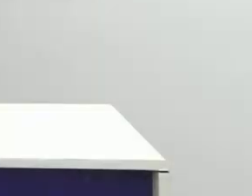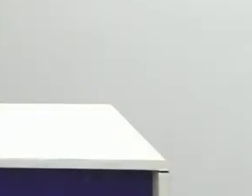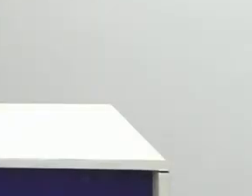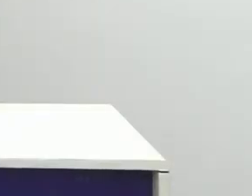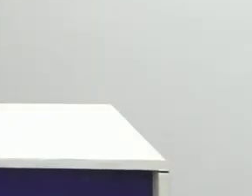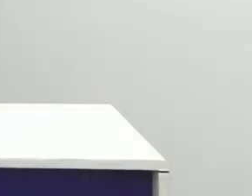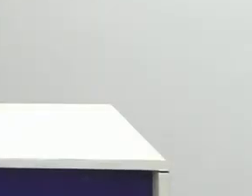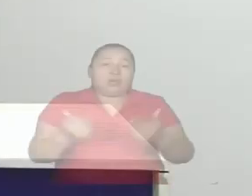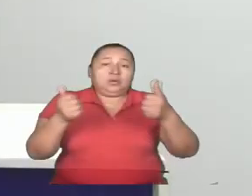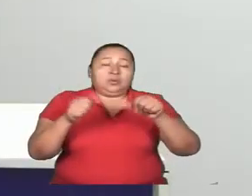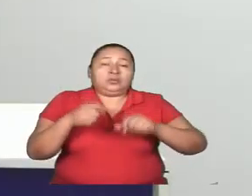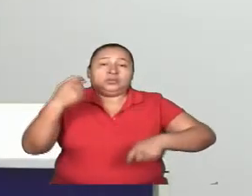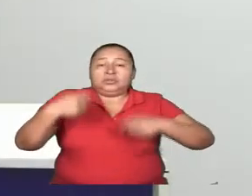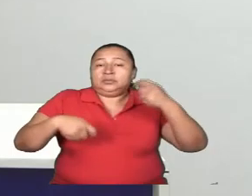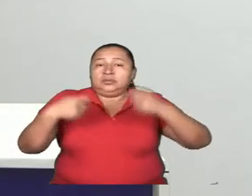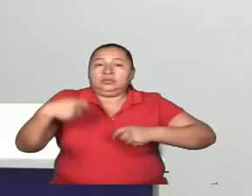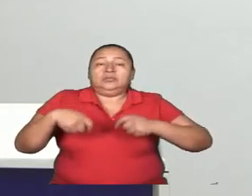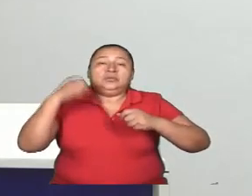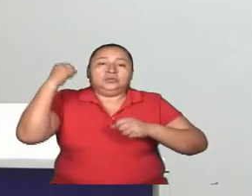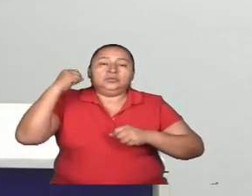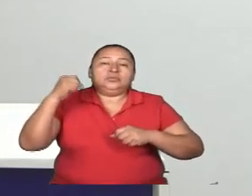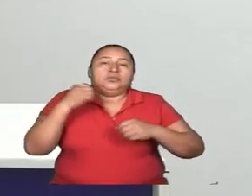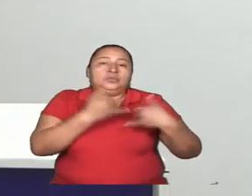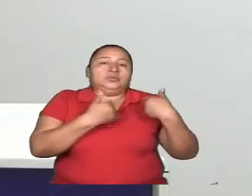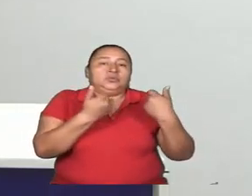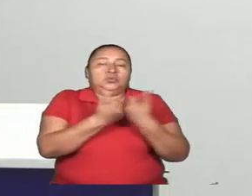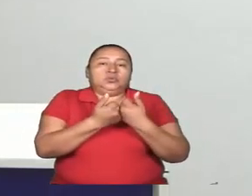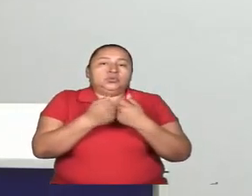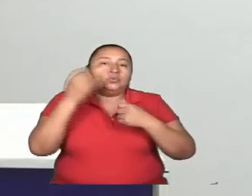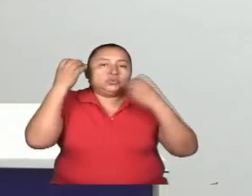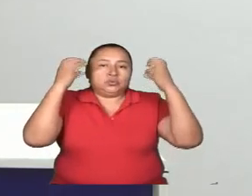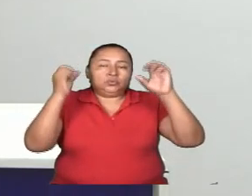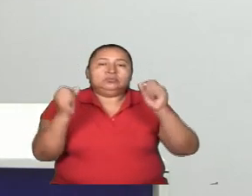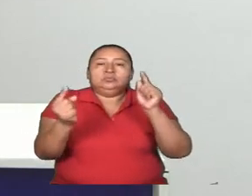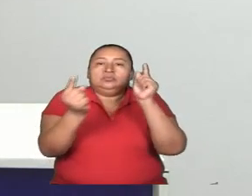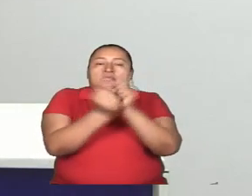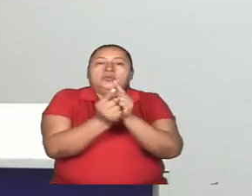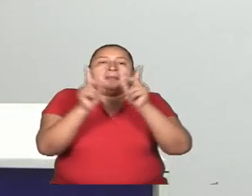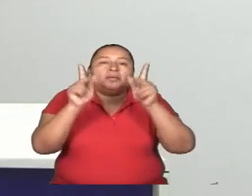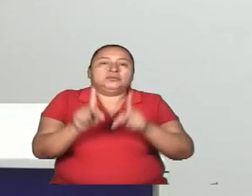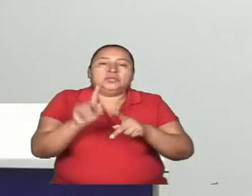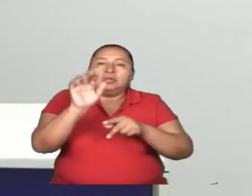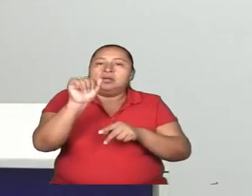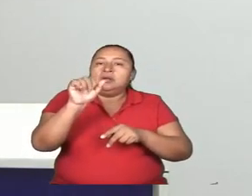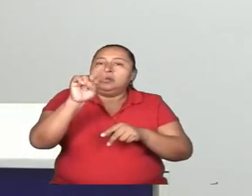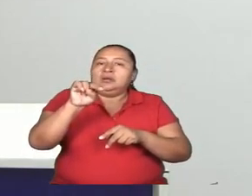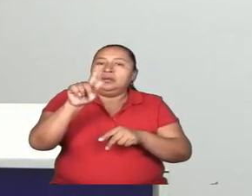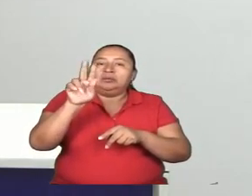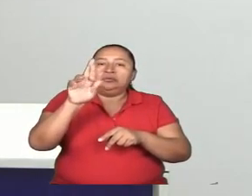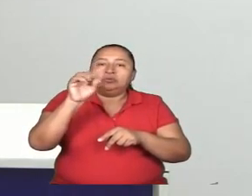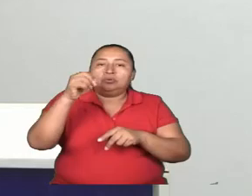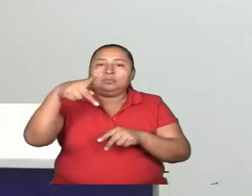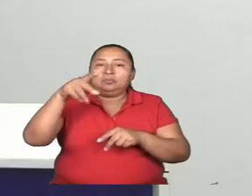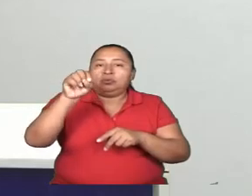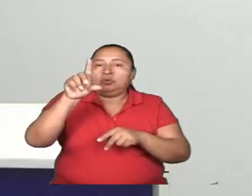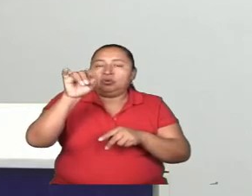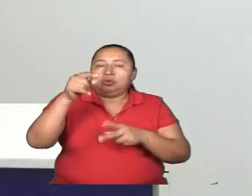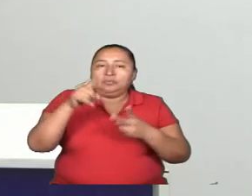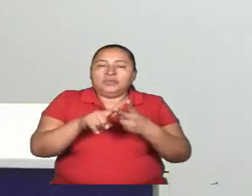En el marco de Septiembre Victorioso, el Instituto de la Cultura desarrolló un encuentro con antropólogos, historiadores y arqueólogos. Esto